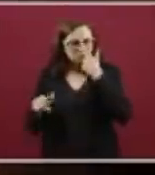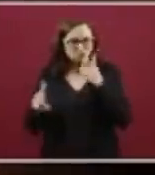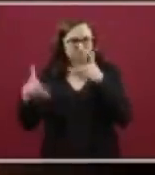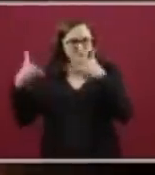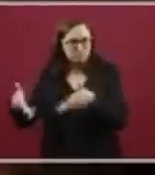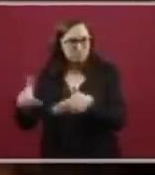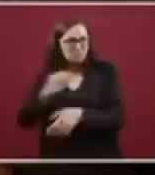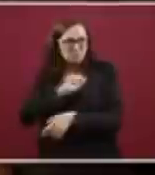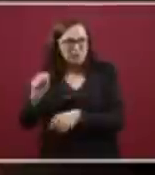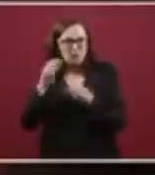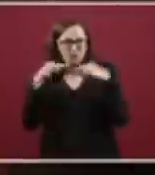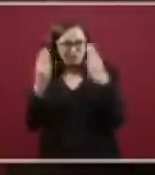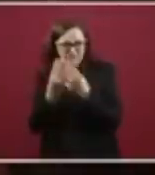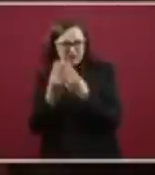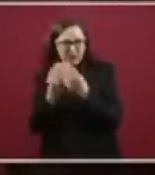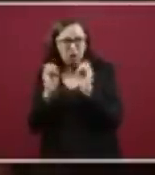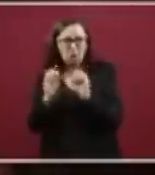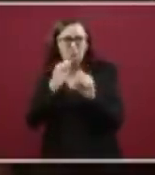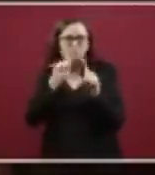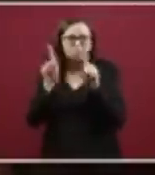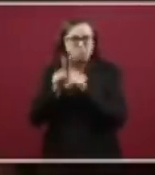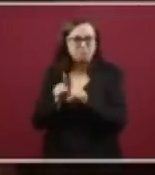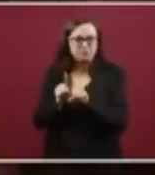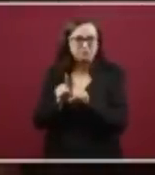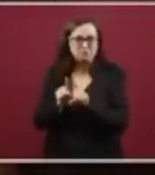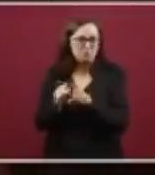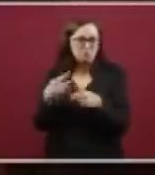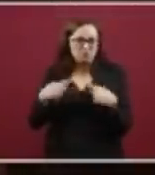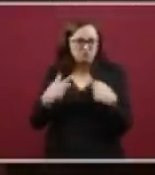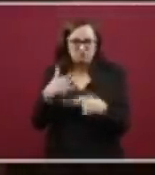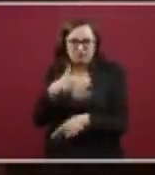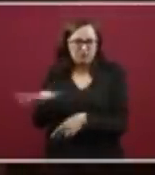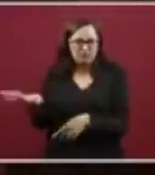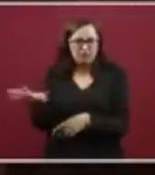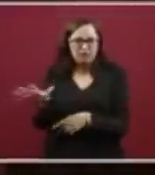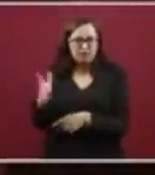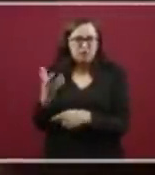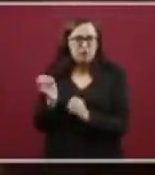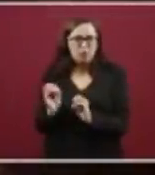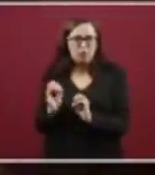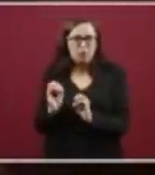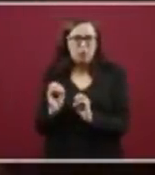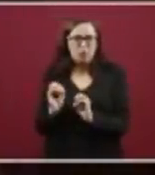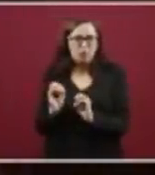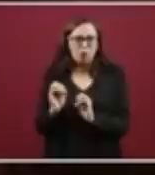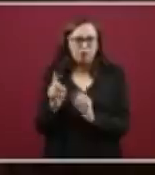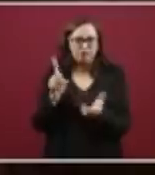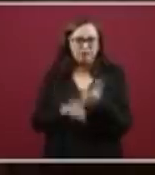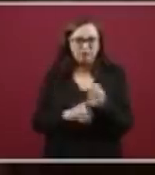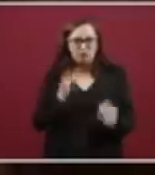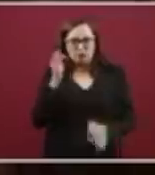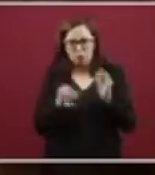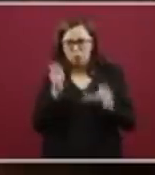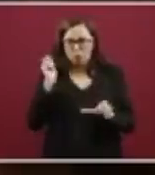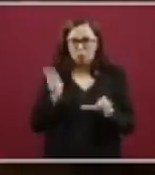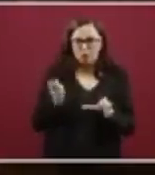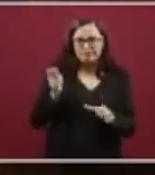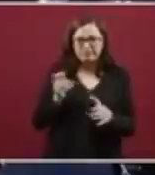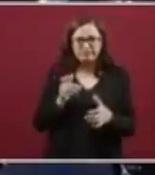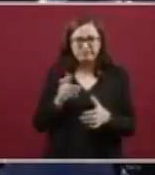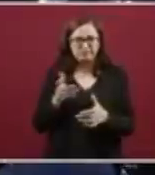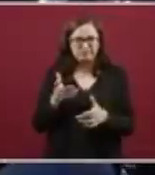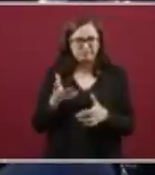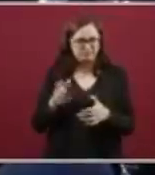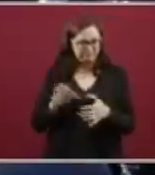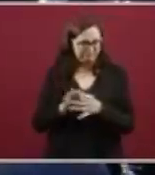crimen organizado, o también son del foro común las que estarían, digamos, teniendo a su servicio a estos jueces? Así